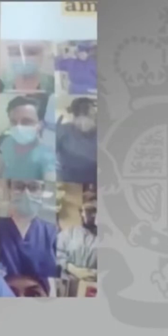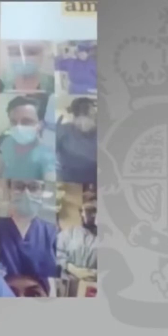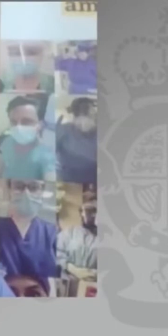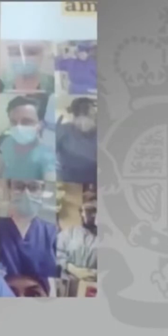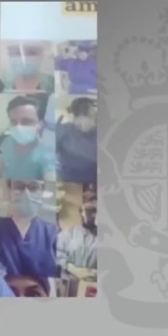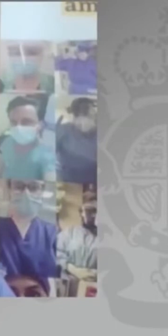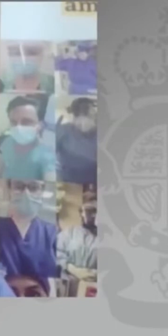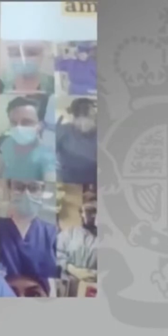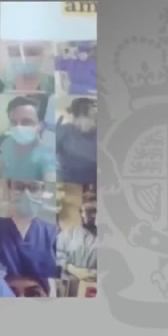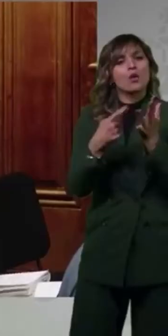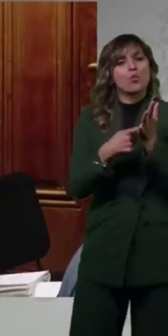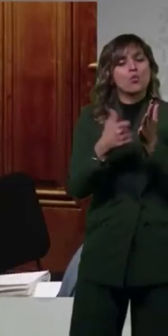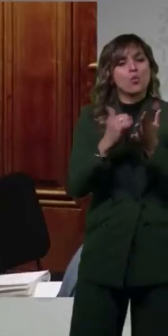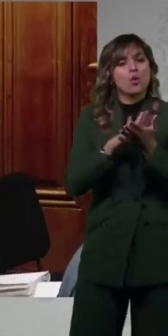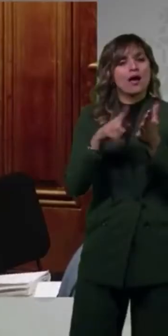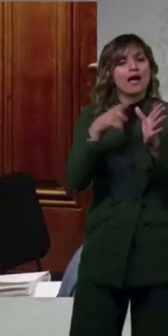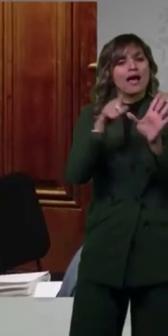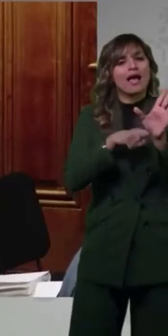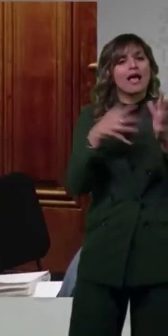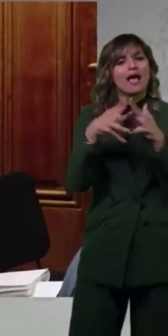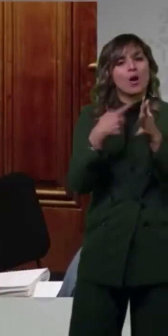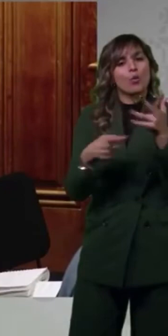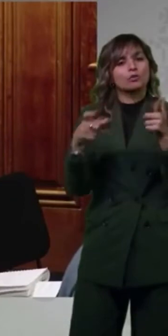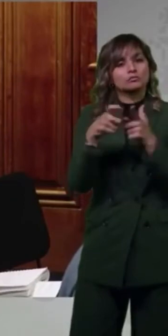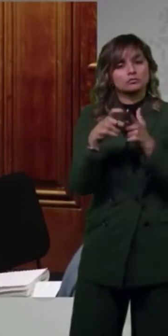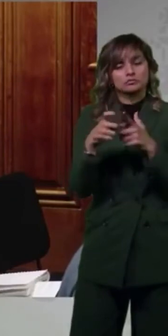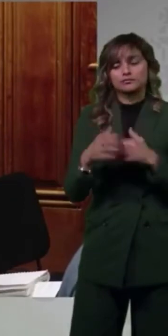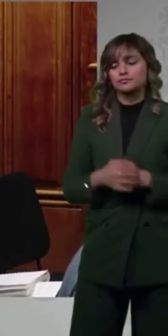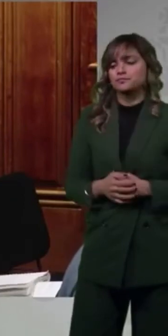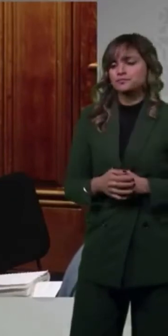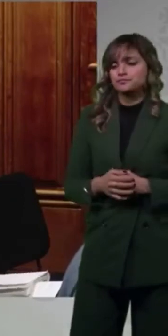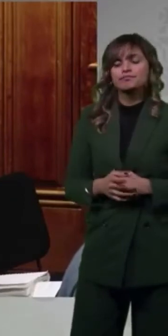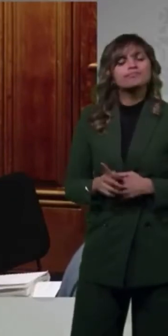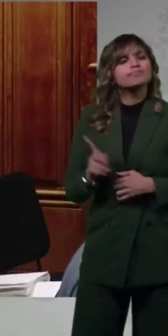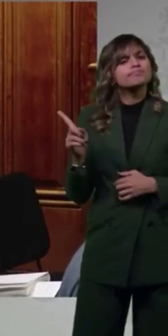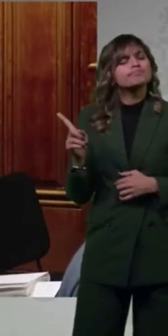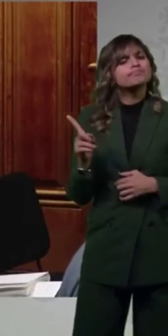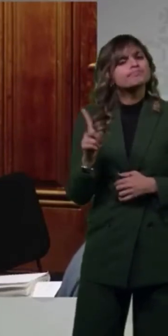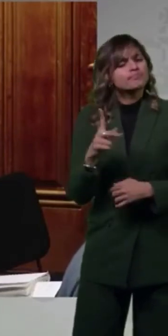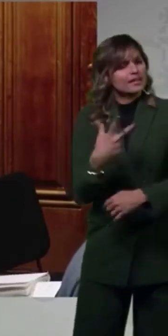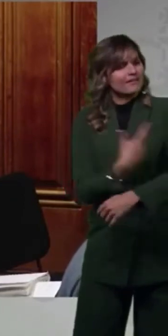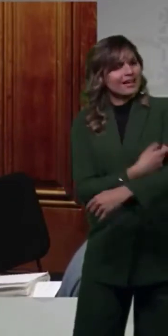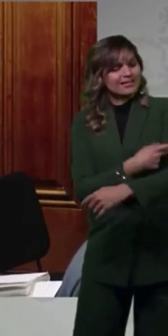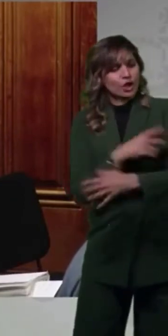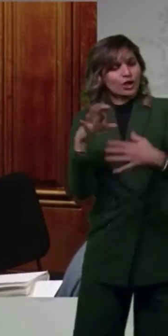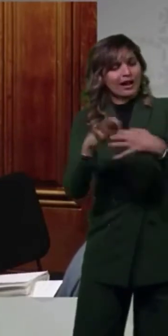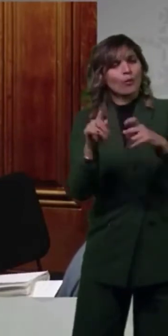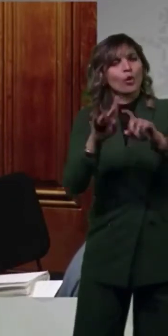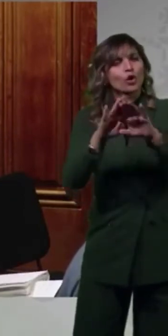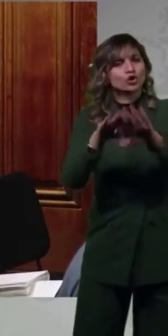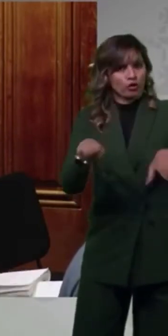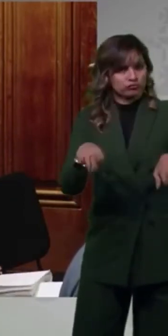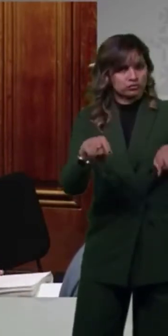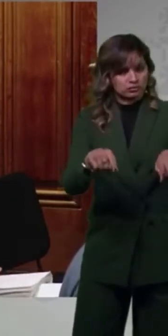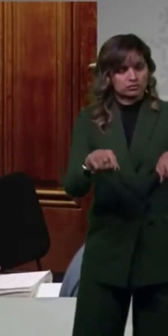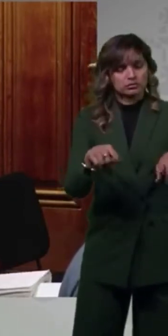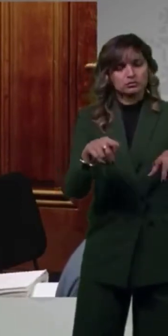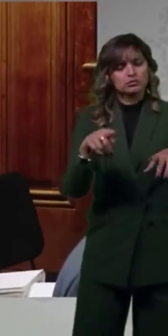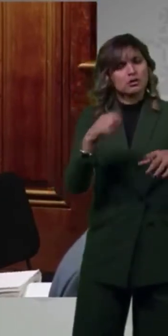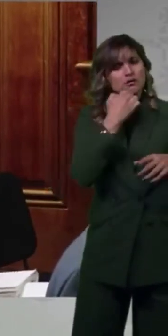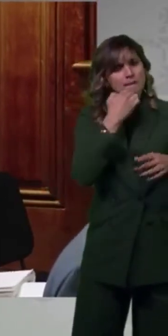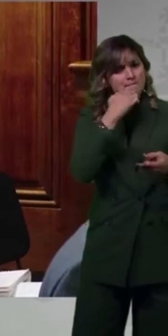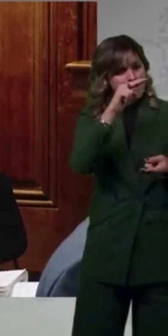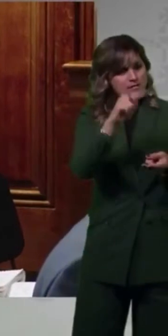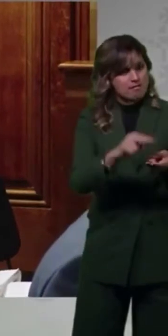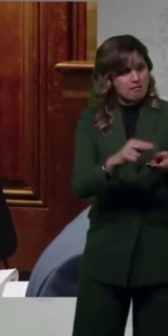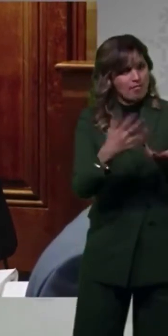primera línea son elegibles para los refuerzos y el comité conjunto de vacunación e inmunización dijo que la implementación se ampliaría